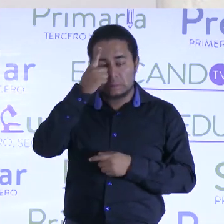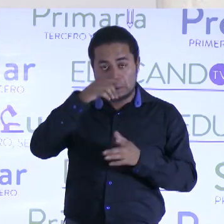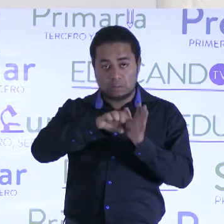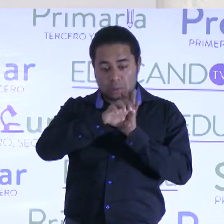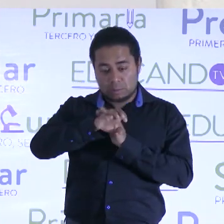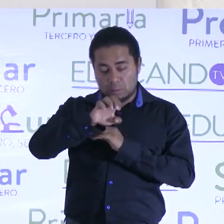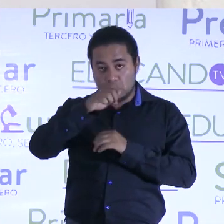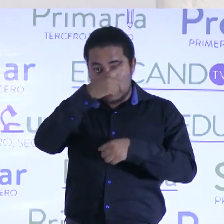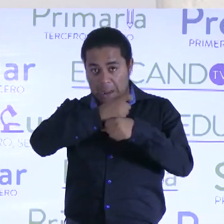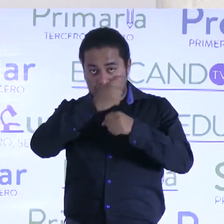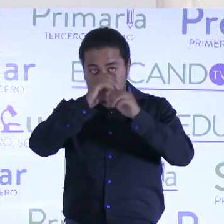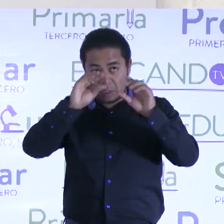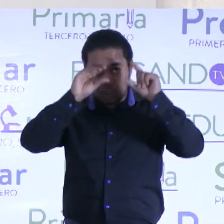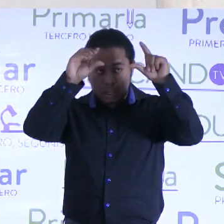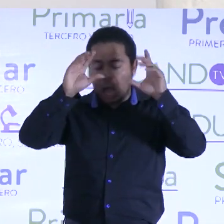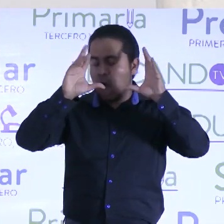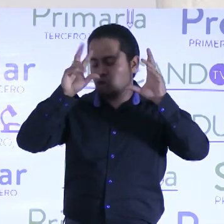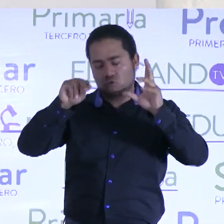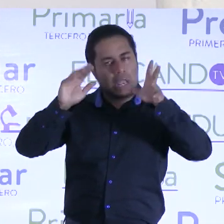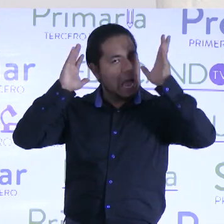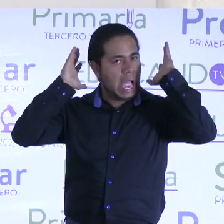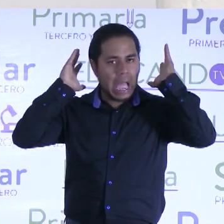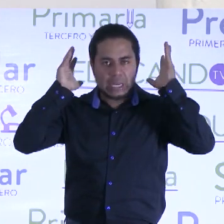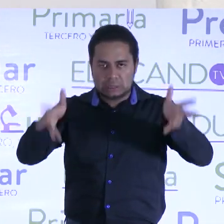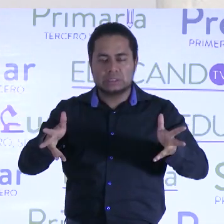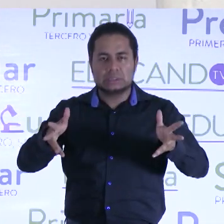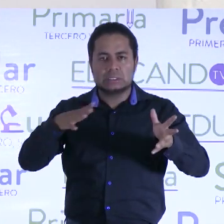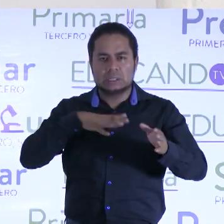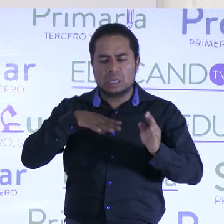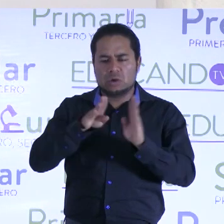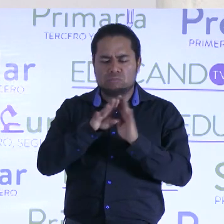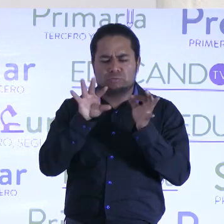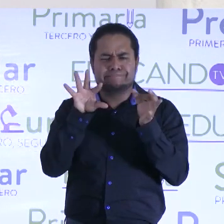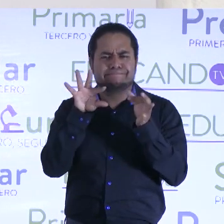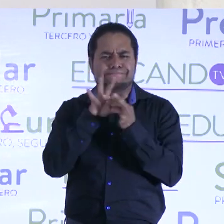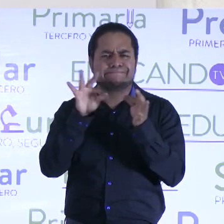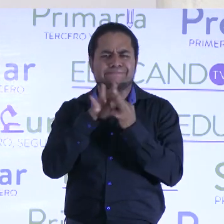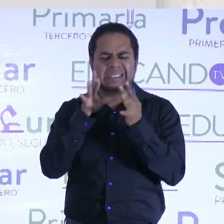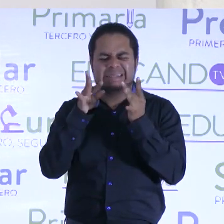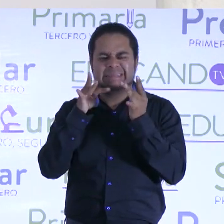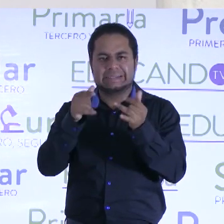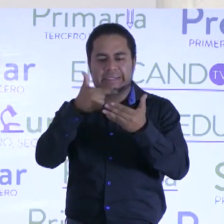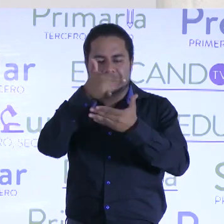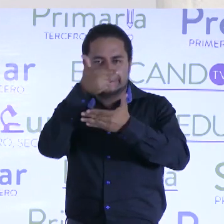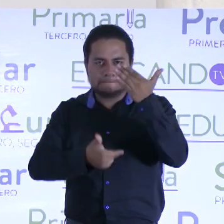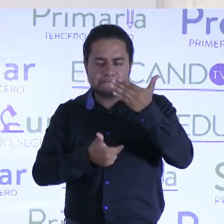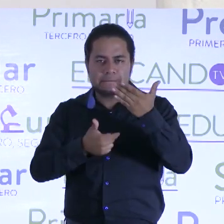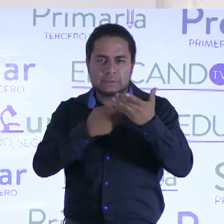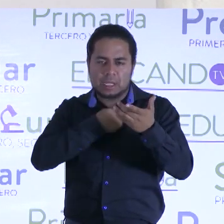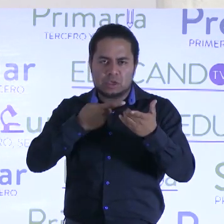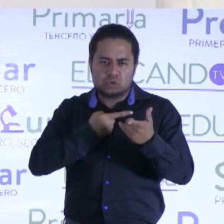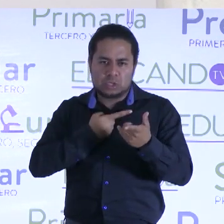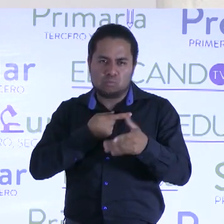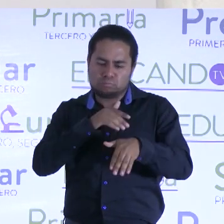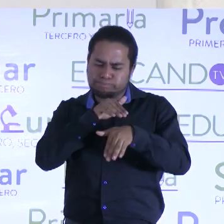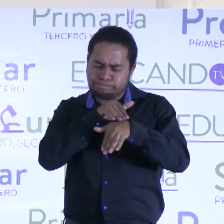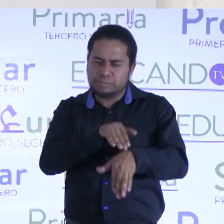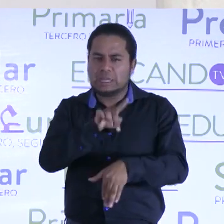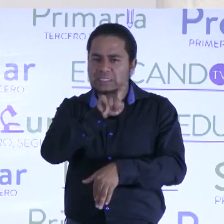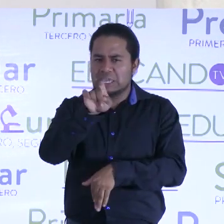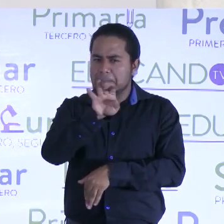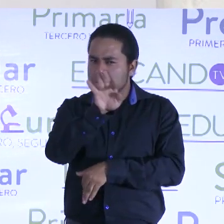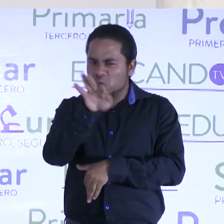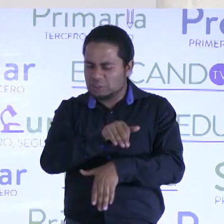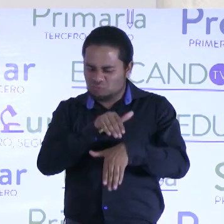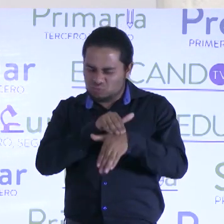estructurada, no, porque ahí ya tienes muy bien detallado tu guía, la cual tienes que seguir al pie de la